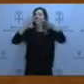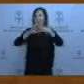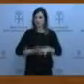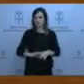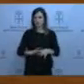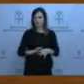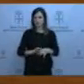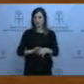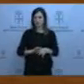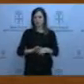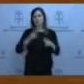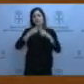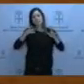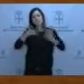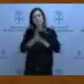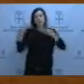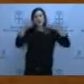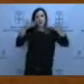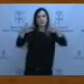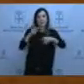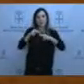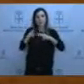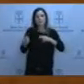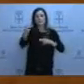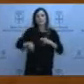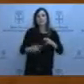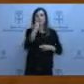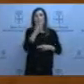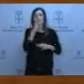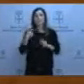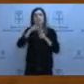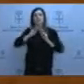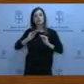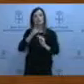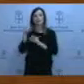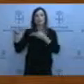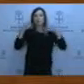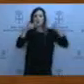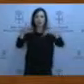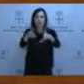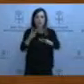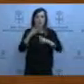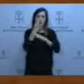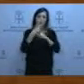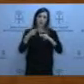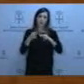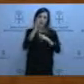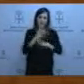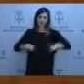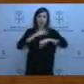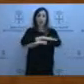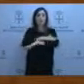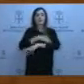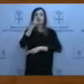cosa es de la orientación política y del grado de compromiso que el Gobierno tenga con una orientación política de la Cámara, siempre y cuando,